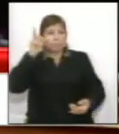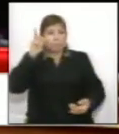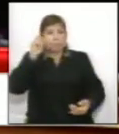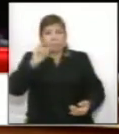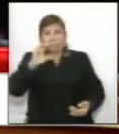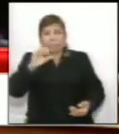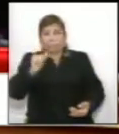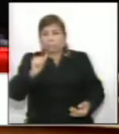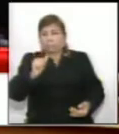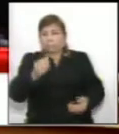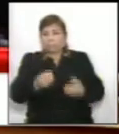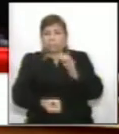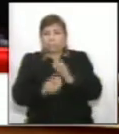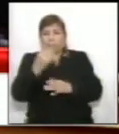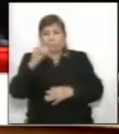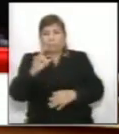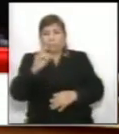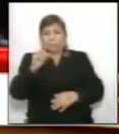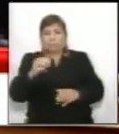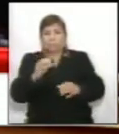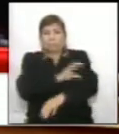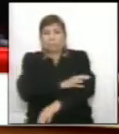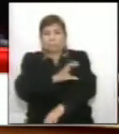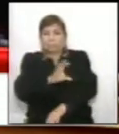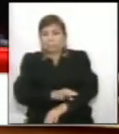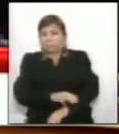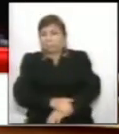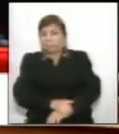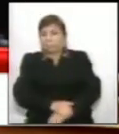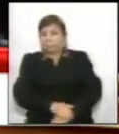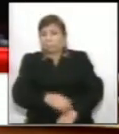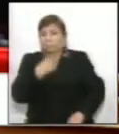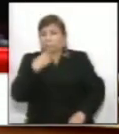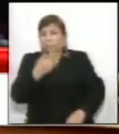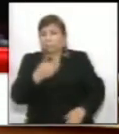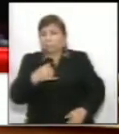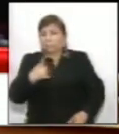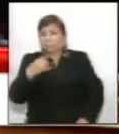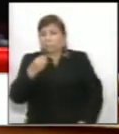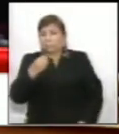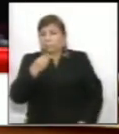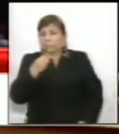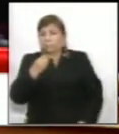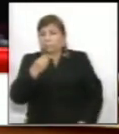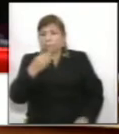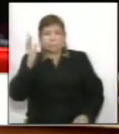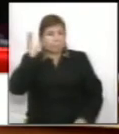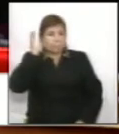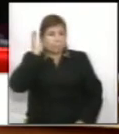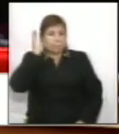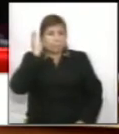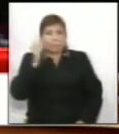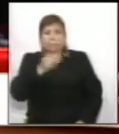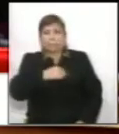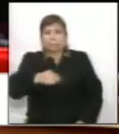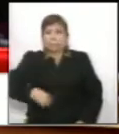Ica, Arequipa, Junín, Cajamarca. Ayer me decía un joven, he escuchado a la